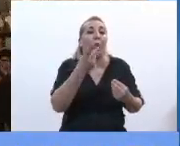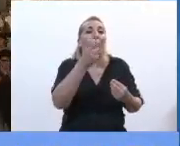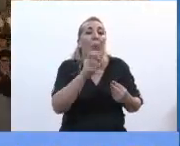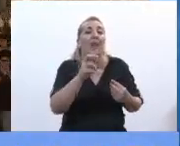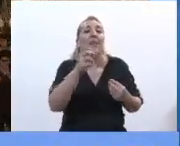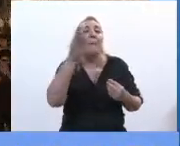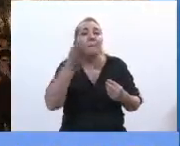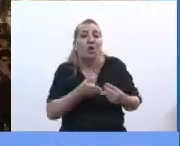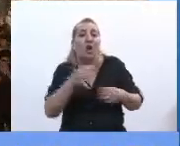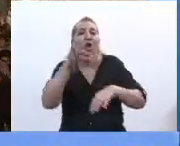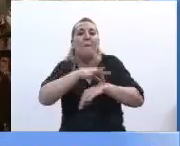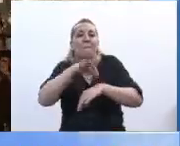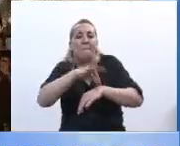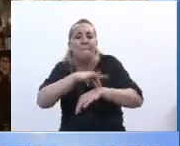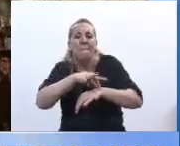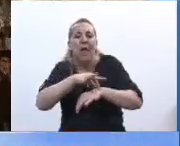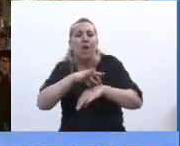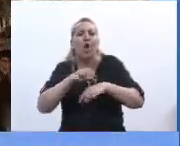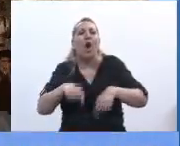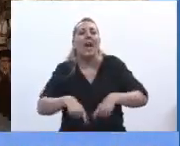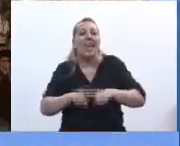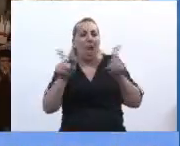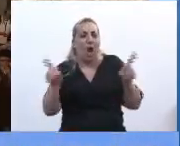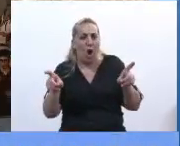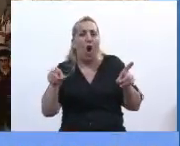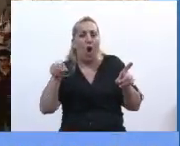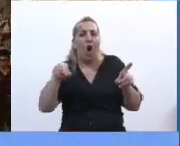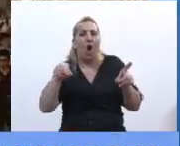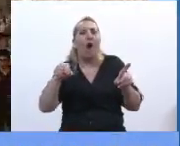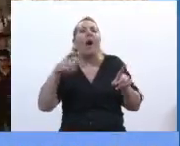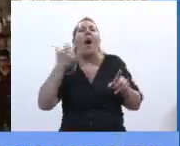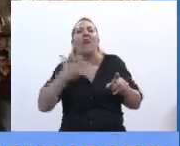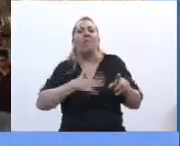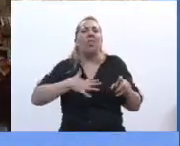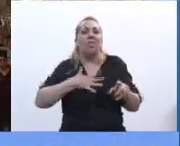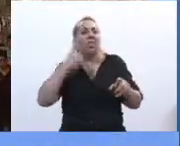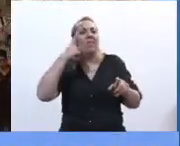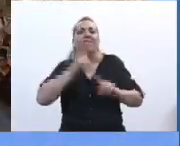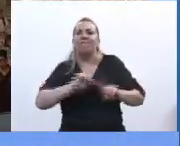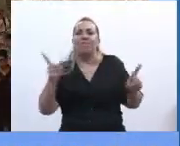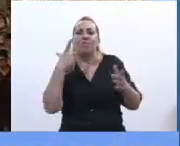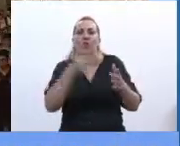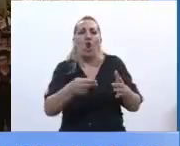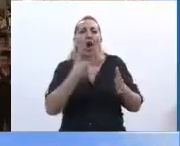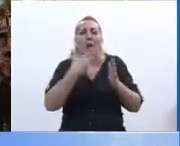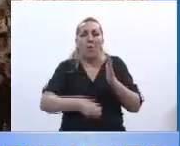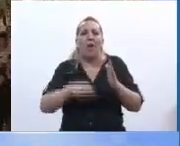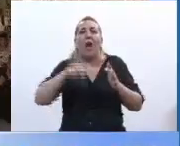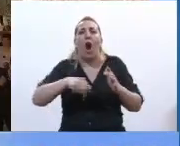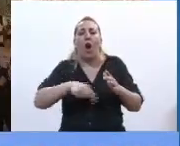ginecólogos como objetores de conciencia y hoy cuatro años después estamos en el 73%